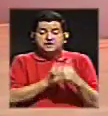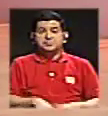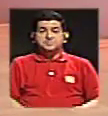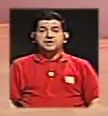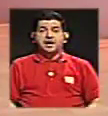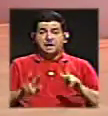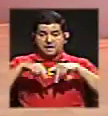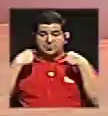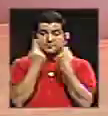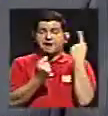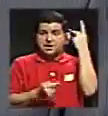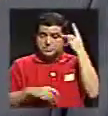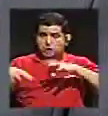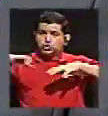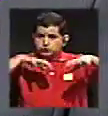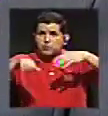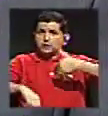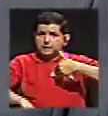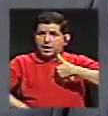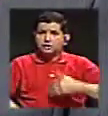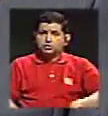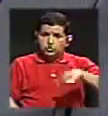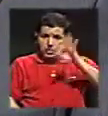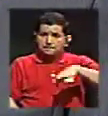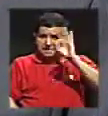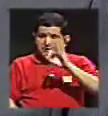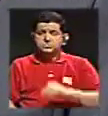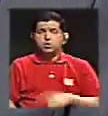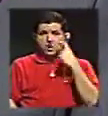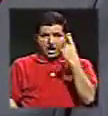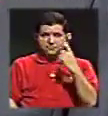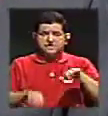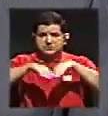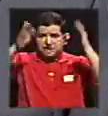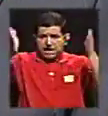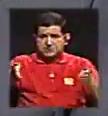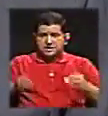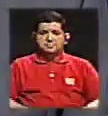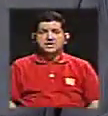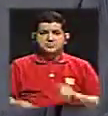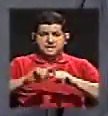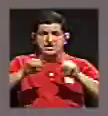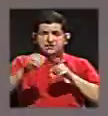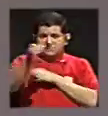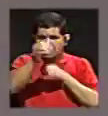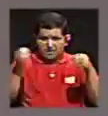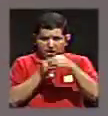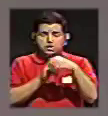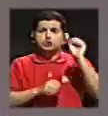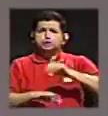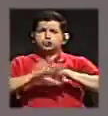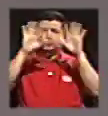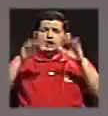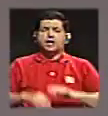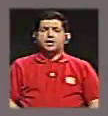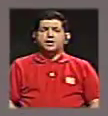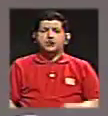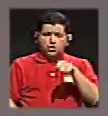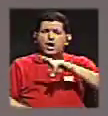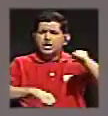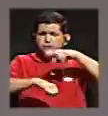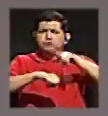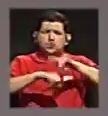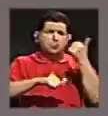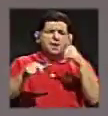políticos se muevan y elijan digamos sus Fiscales de mesa en en los consulados tamb claro esto es normal esto es